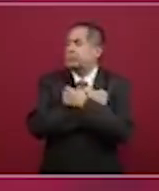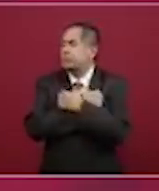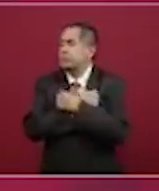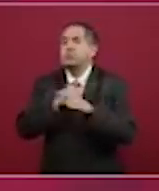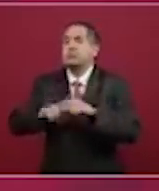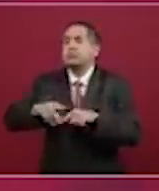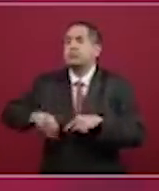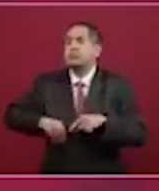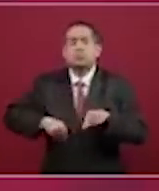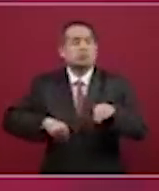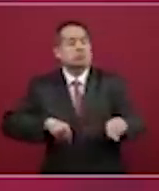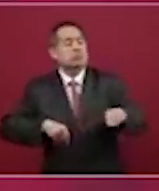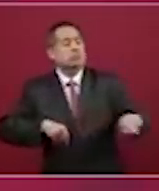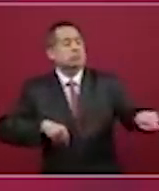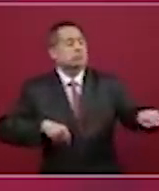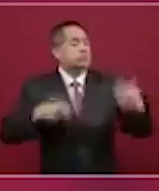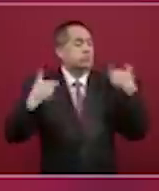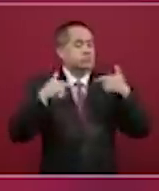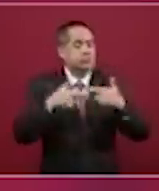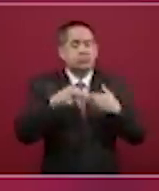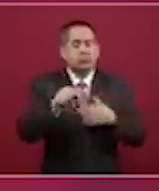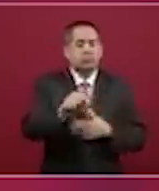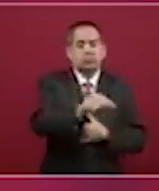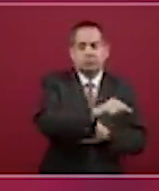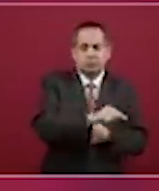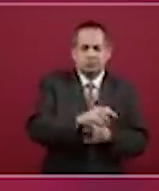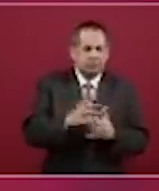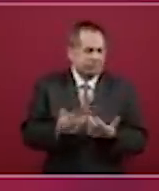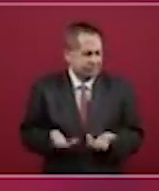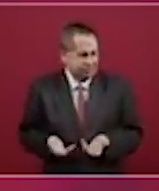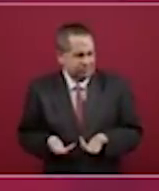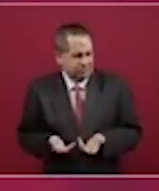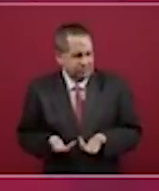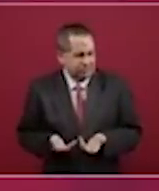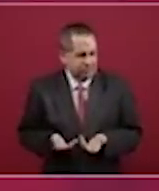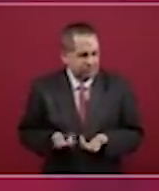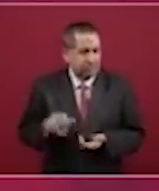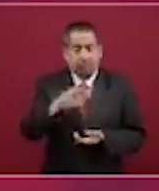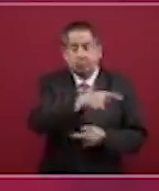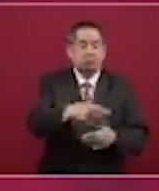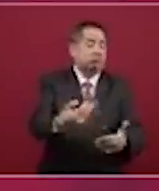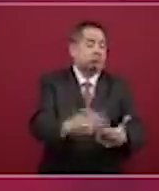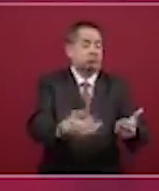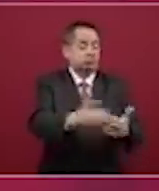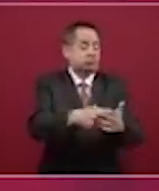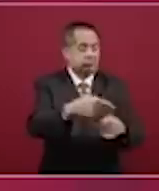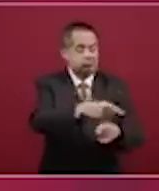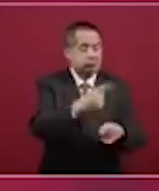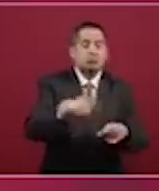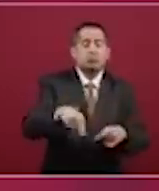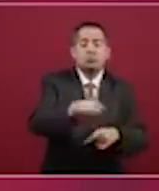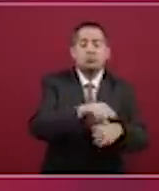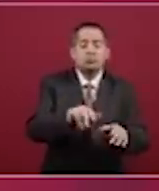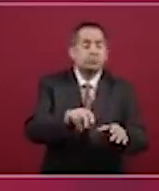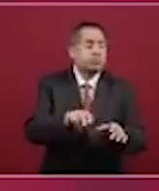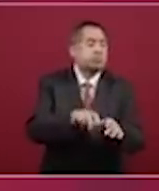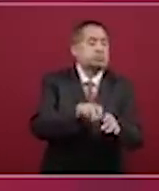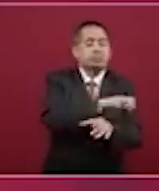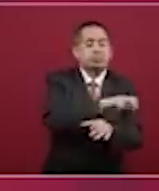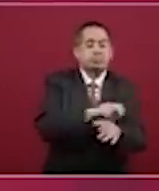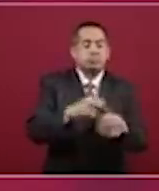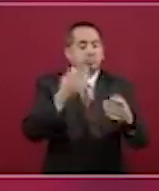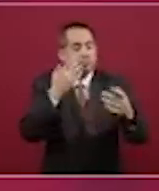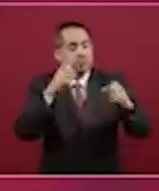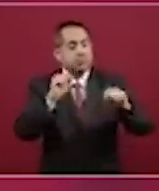en México era porque ellos no estaban capacitados o por el ausentismo